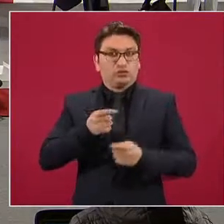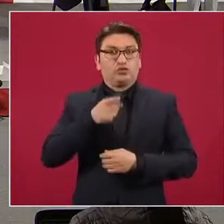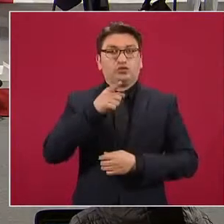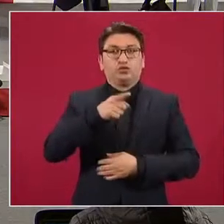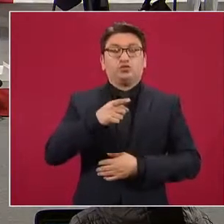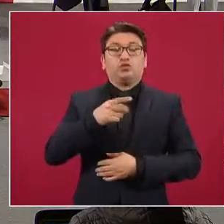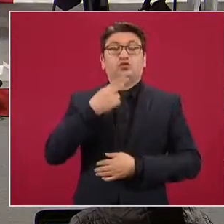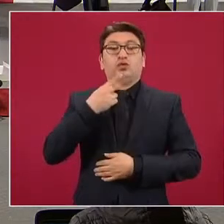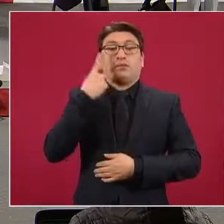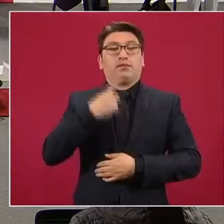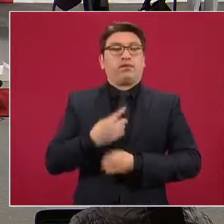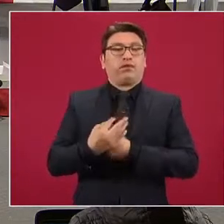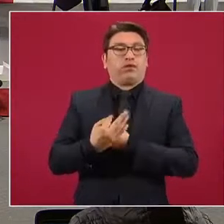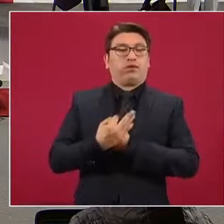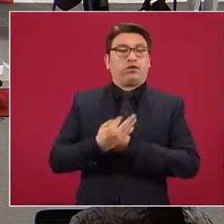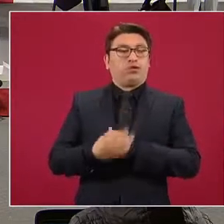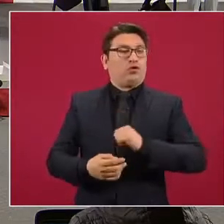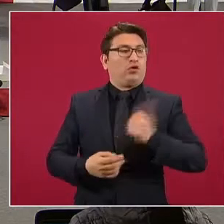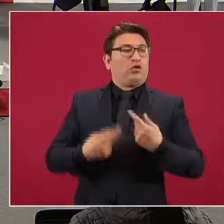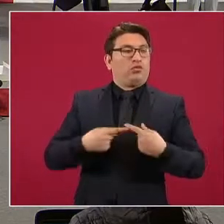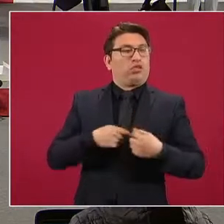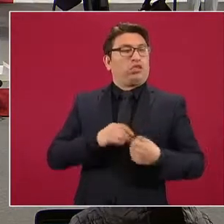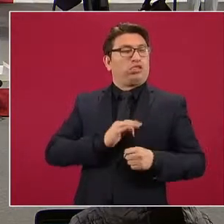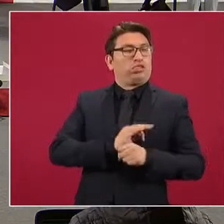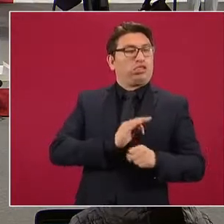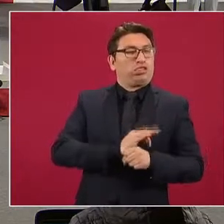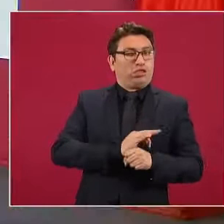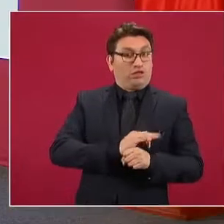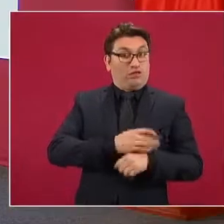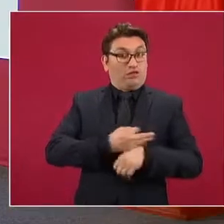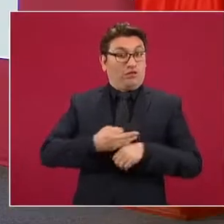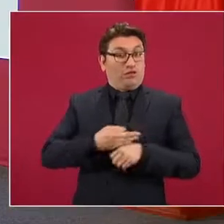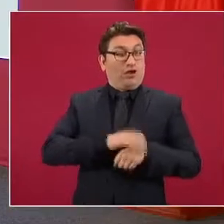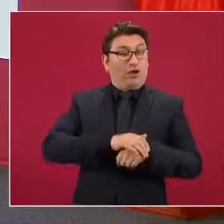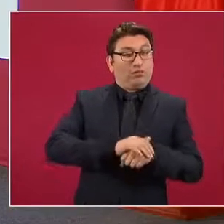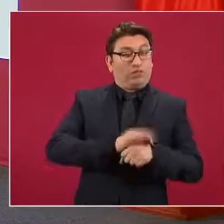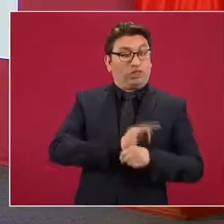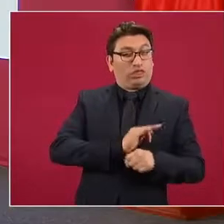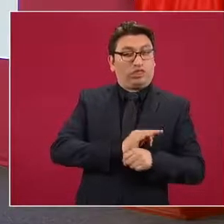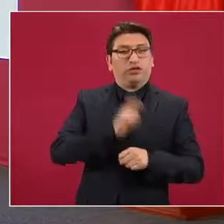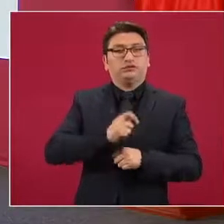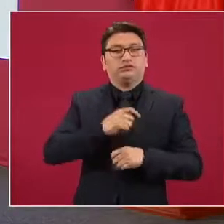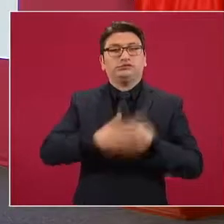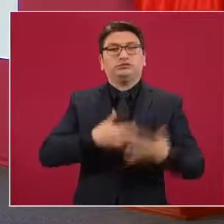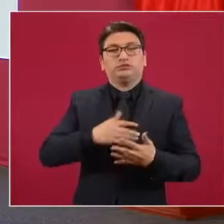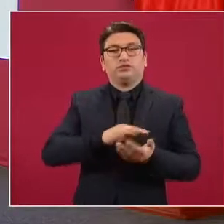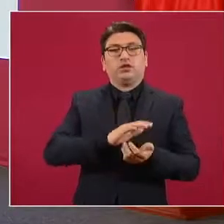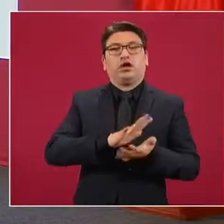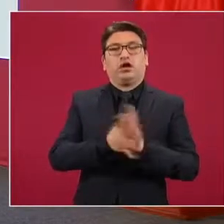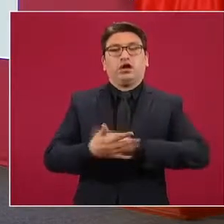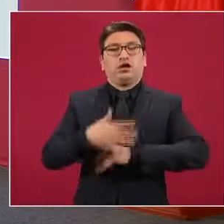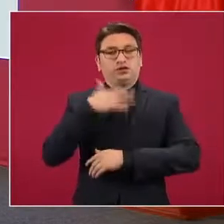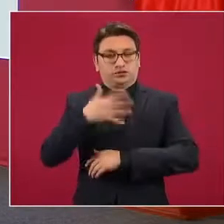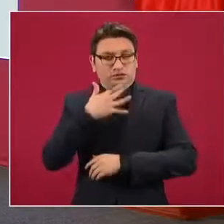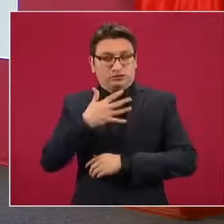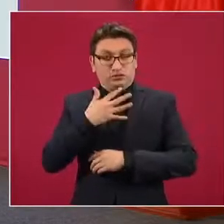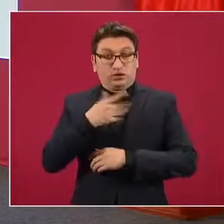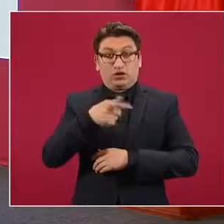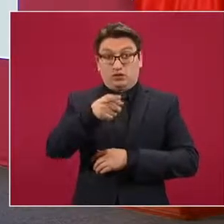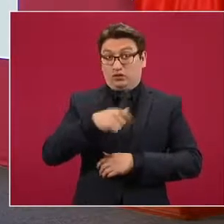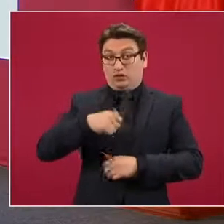tus allegados, incurres en corrupción, perviertes el cargo, traicionas la confianza depositada en